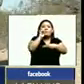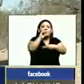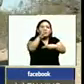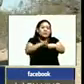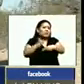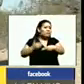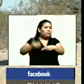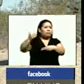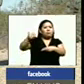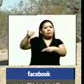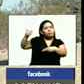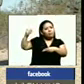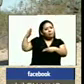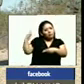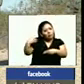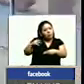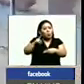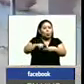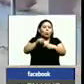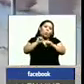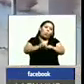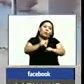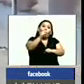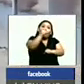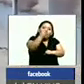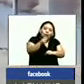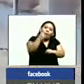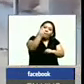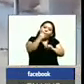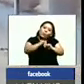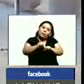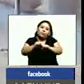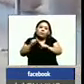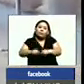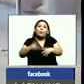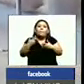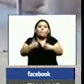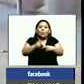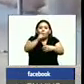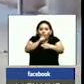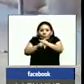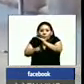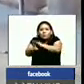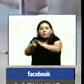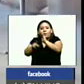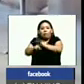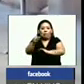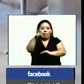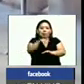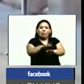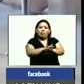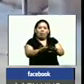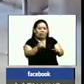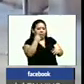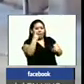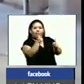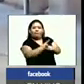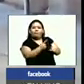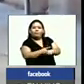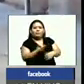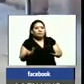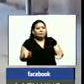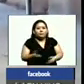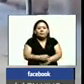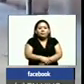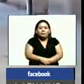Que por años La tendencia Ha sido de una muerte Diaria en la zona Y que pese a la masiva Migración Allí no se ha registrado Un cambio notable En las cifras